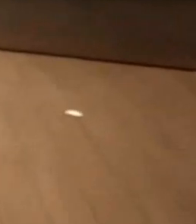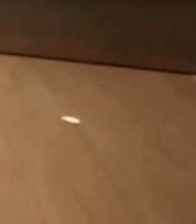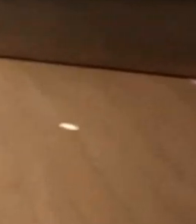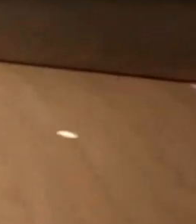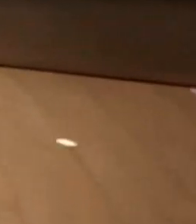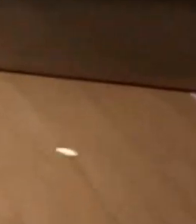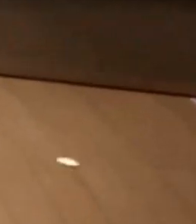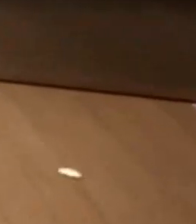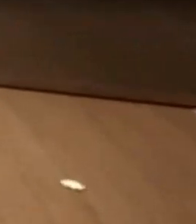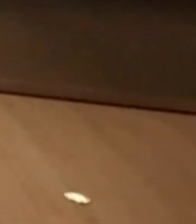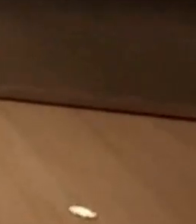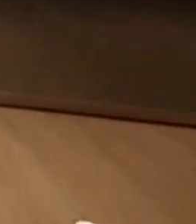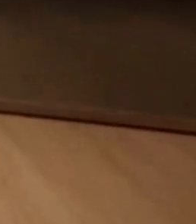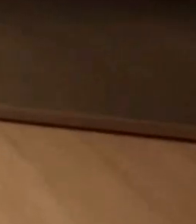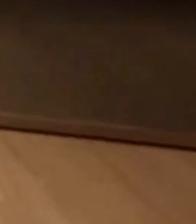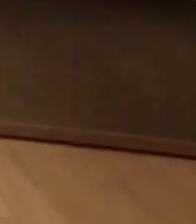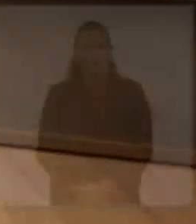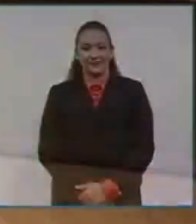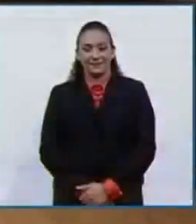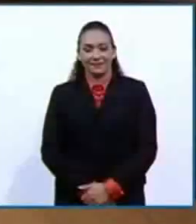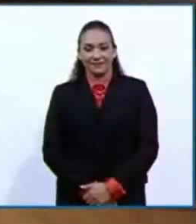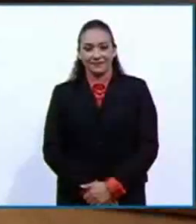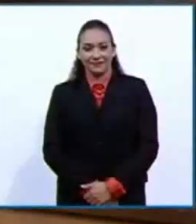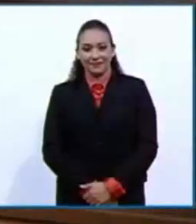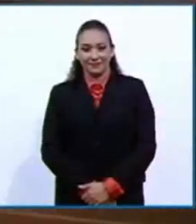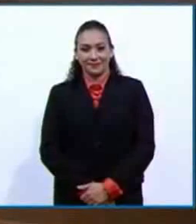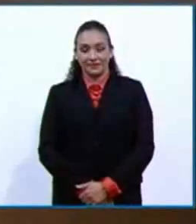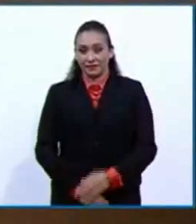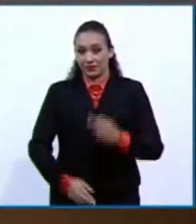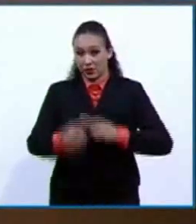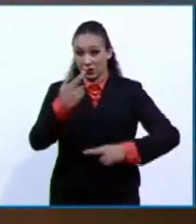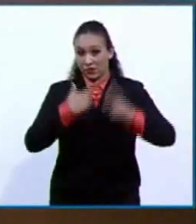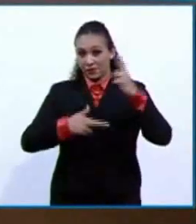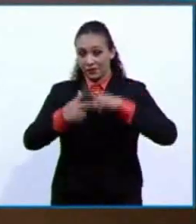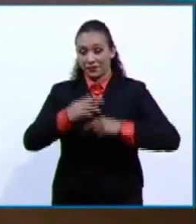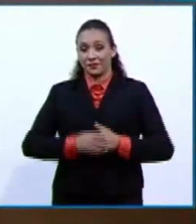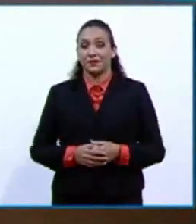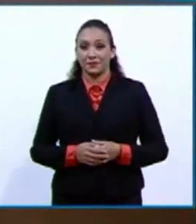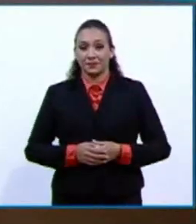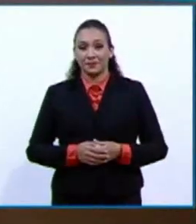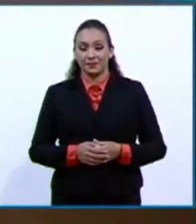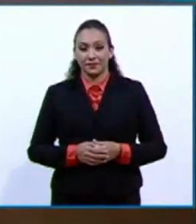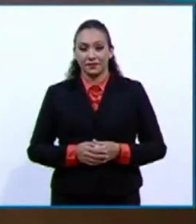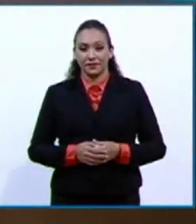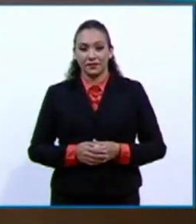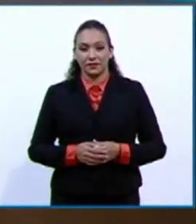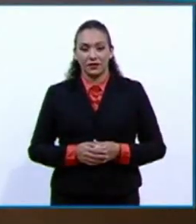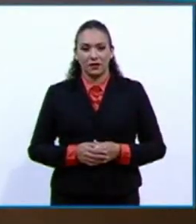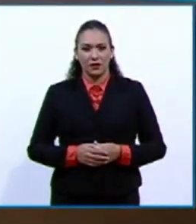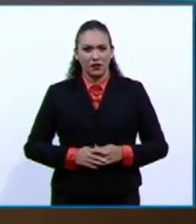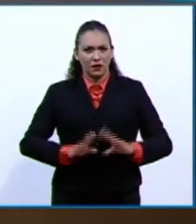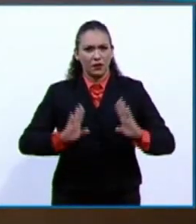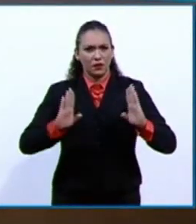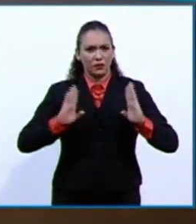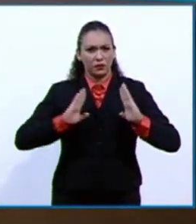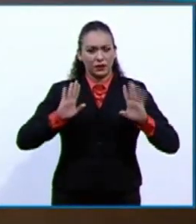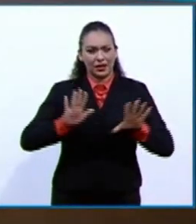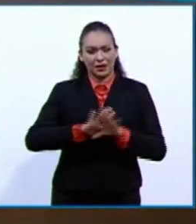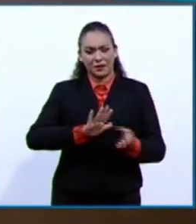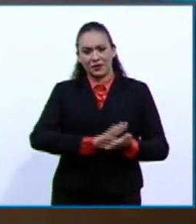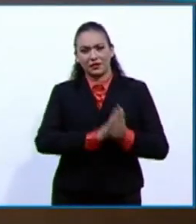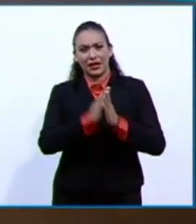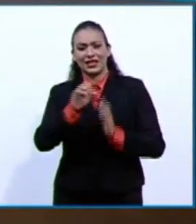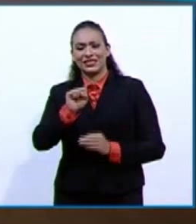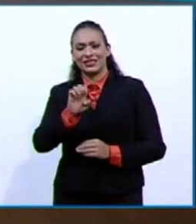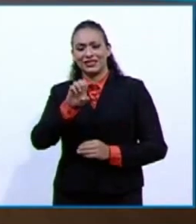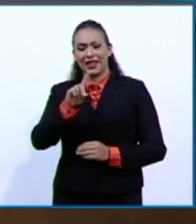Al regresar, tras traslado de la Guardia Nacional a la Sedena